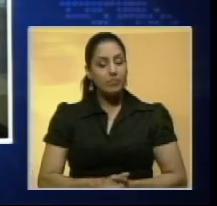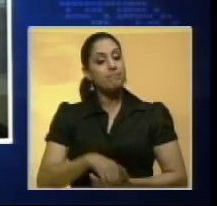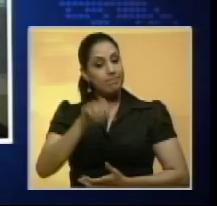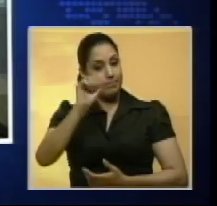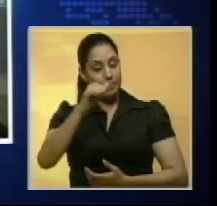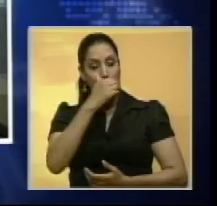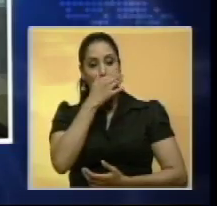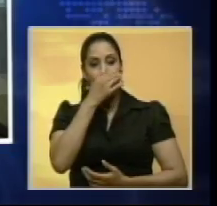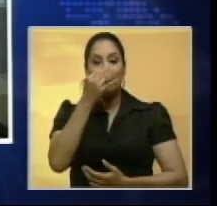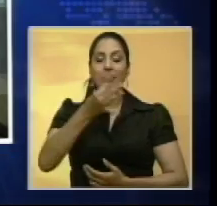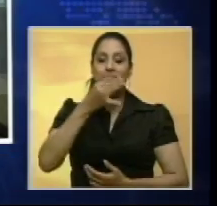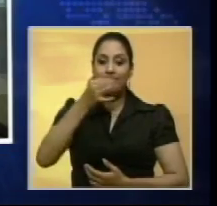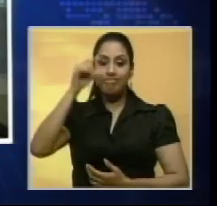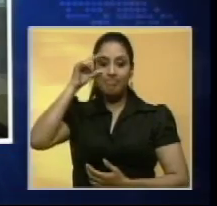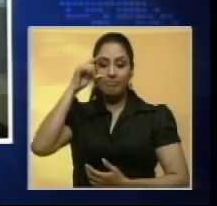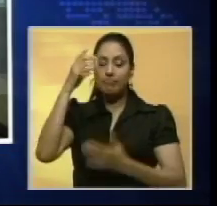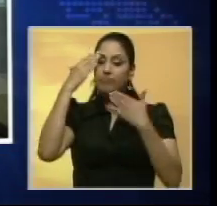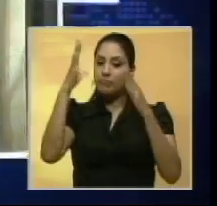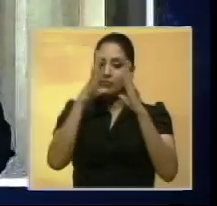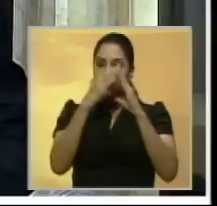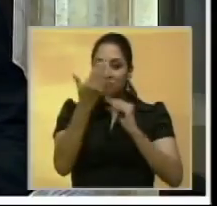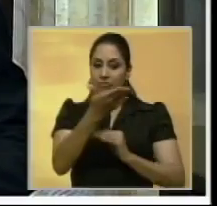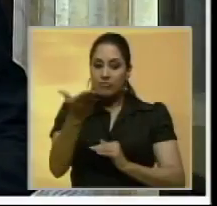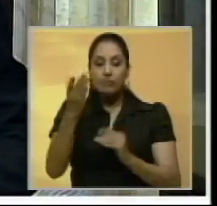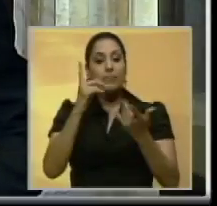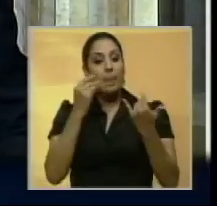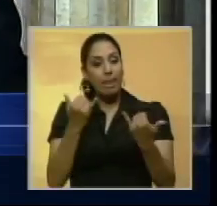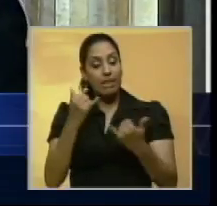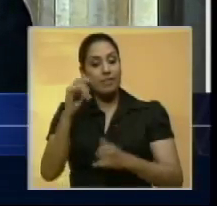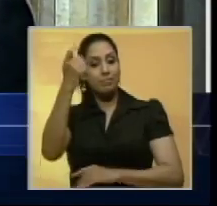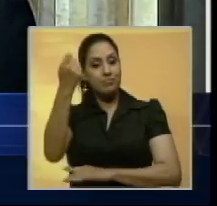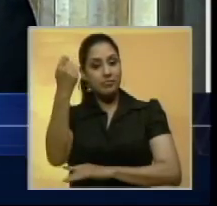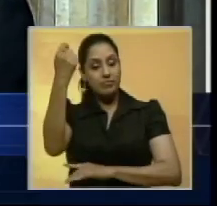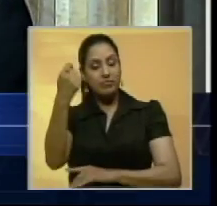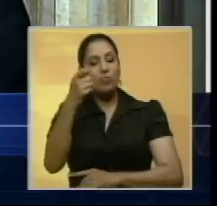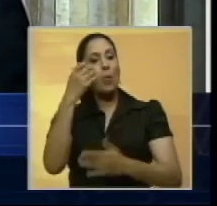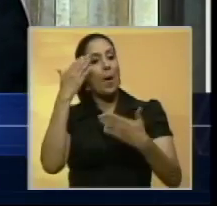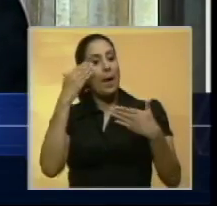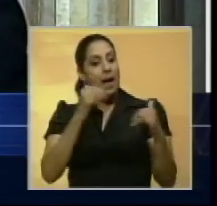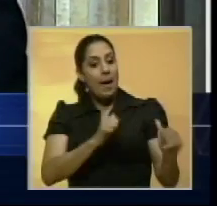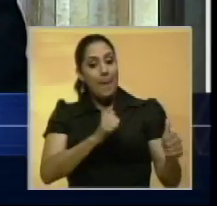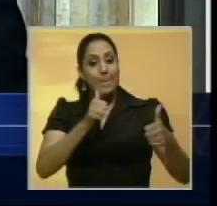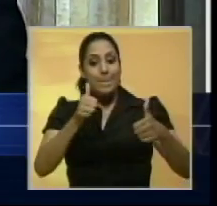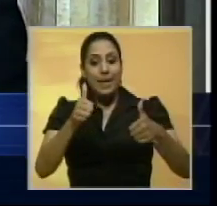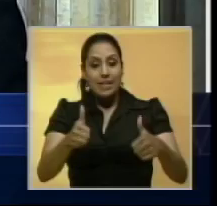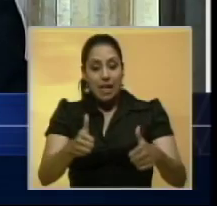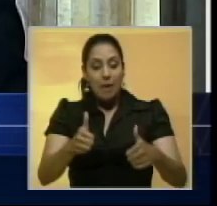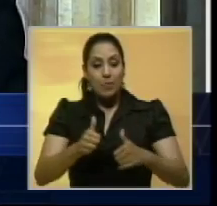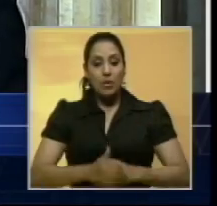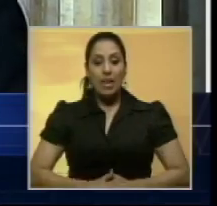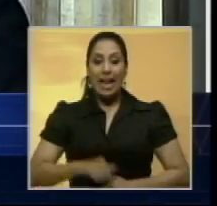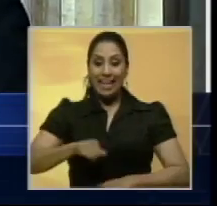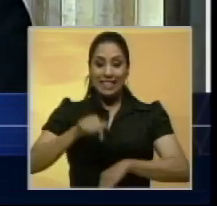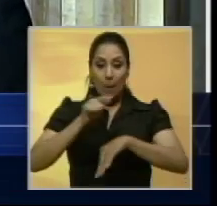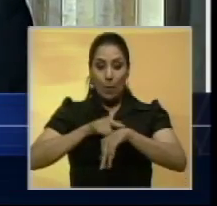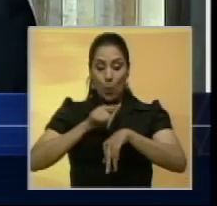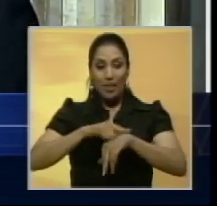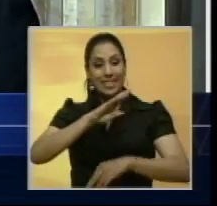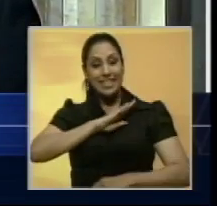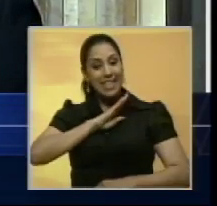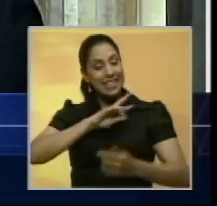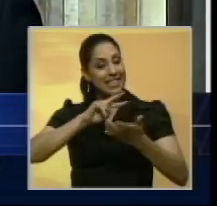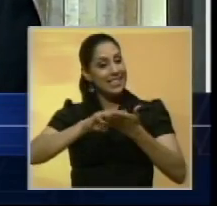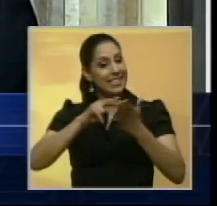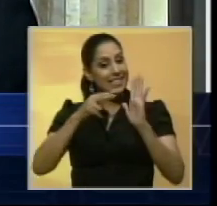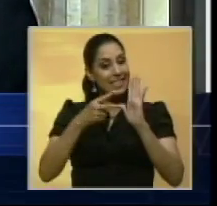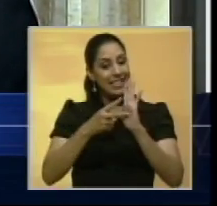Así es, Néstor, buenas tardes, saludos a todos. Efectivamente, las declaraciones del diputado Julio Borges acaban de comenzar y en este momento se está